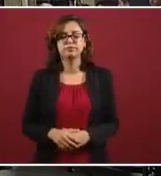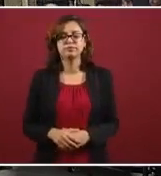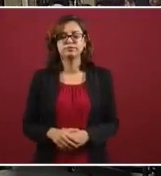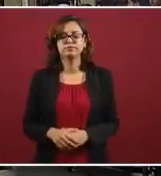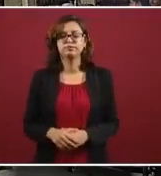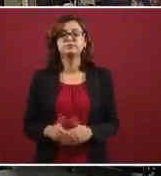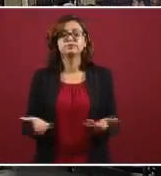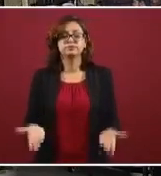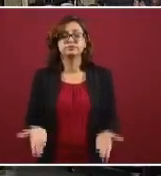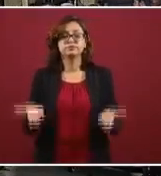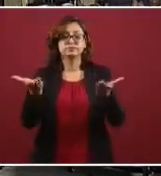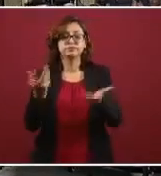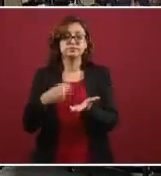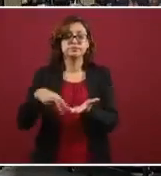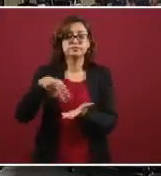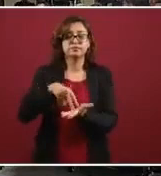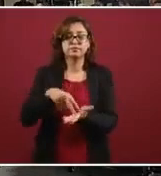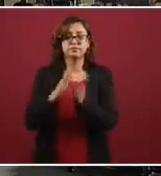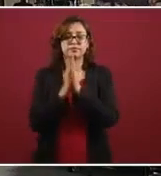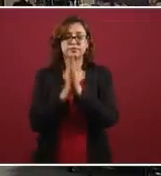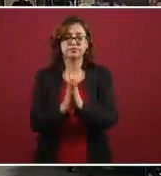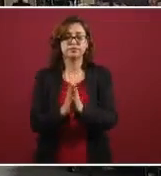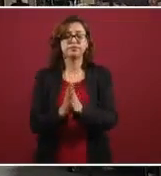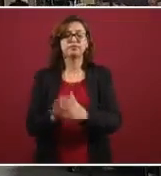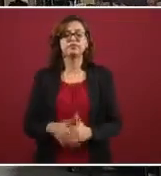Nos ponemos de pie, de favor.